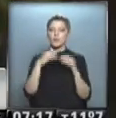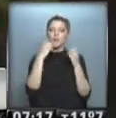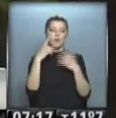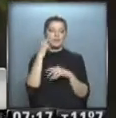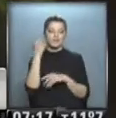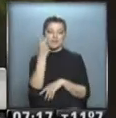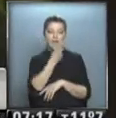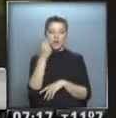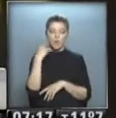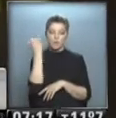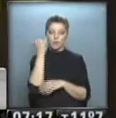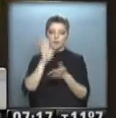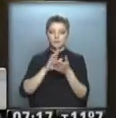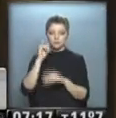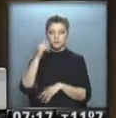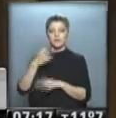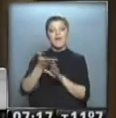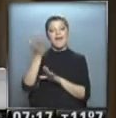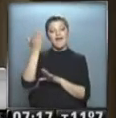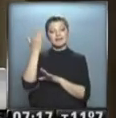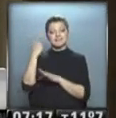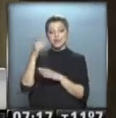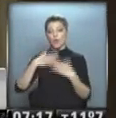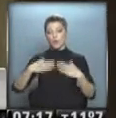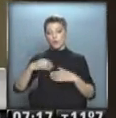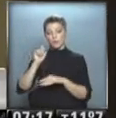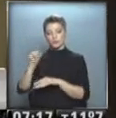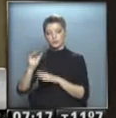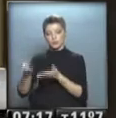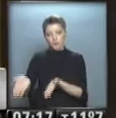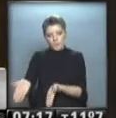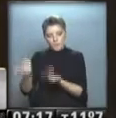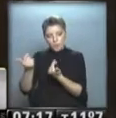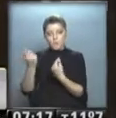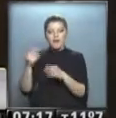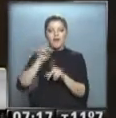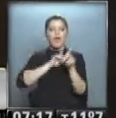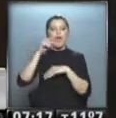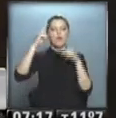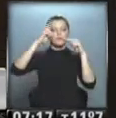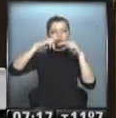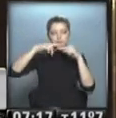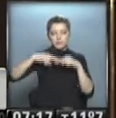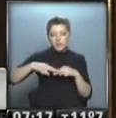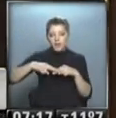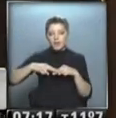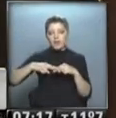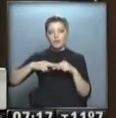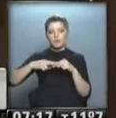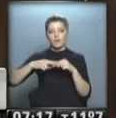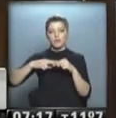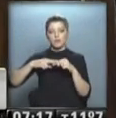Roberto, Patricia, porque ayer fue exhumado el cadáver de la joven para realizarle algunos estudios frente